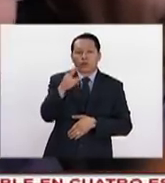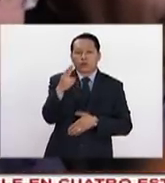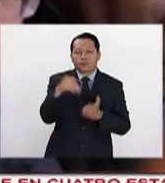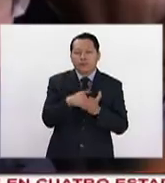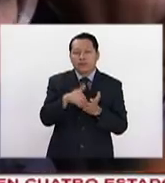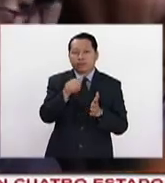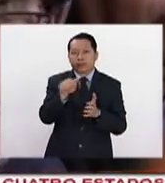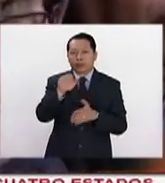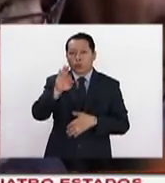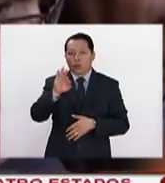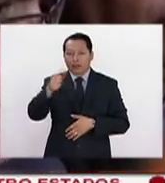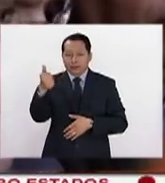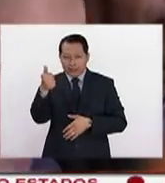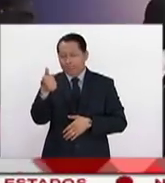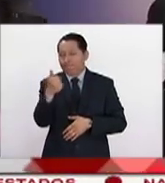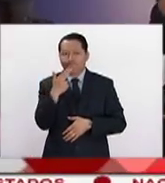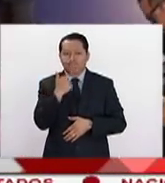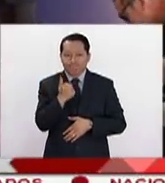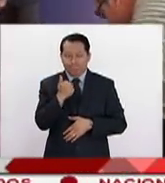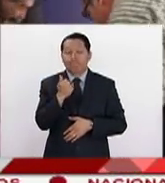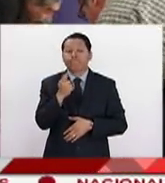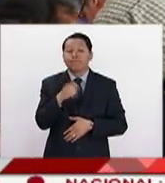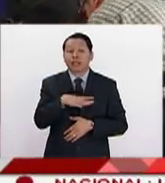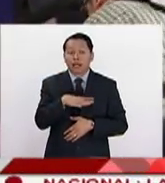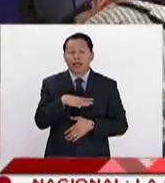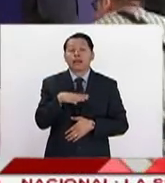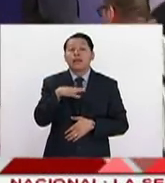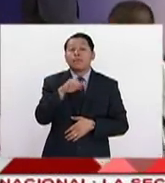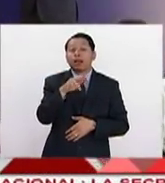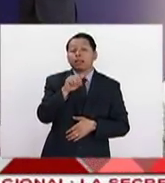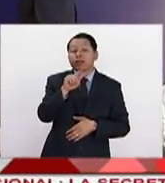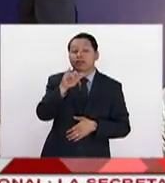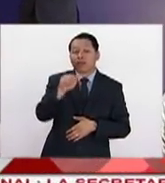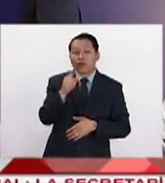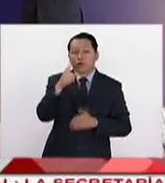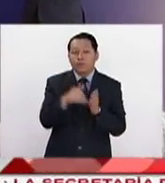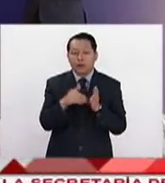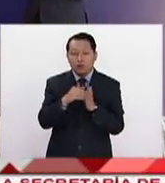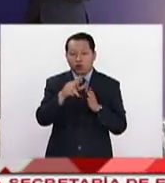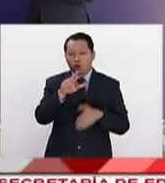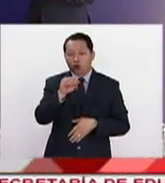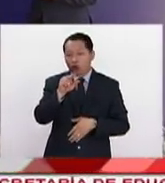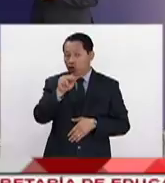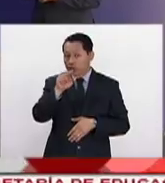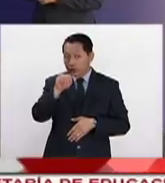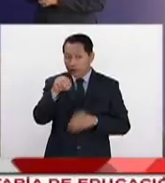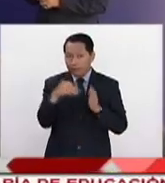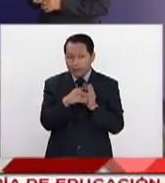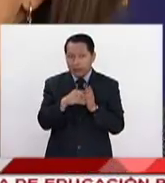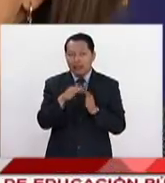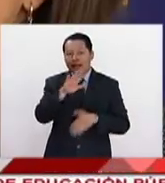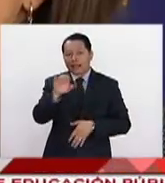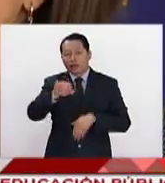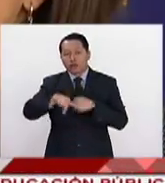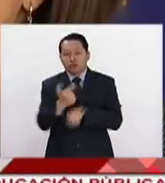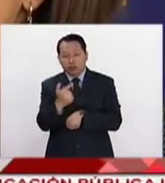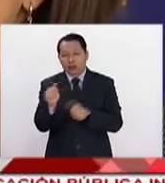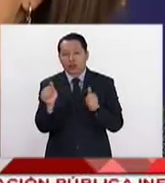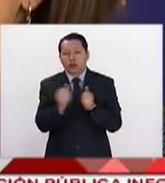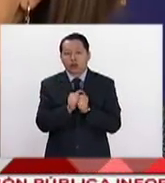242.646 fueron validadas. Finalmente, a Margarita Zavala le fueron analizados 1.089.512 apoyos, con